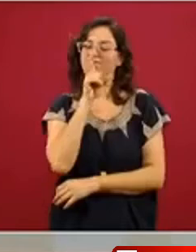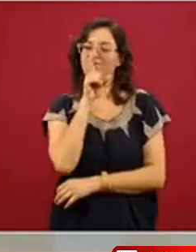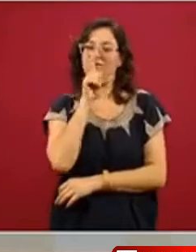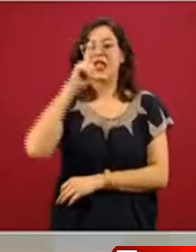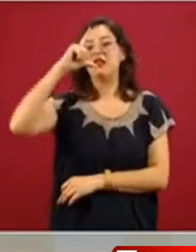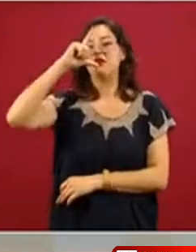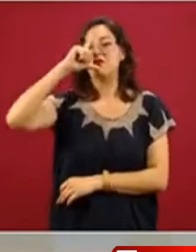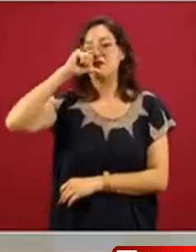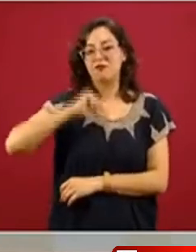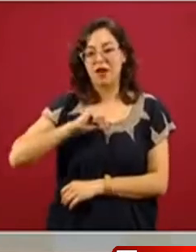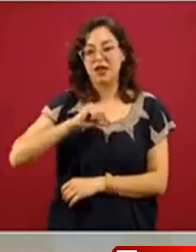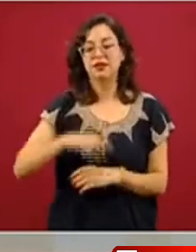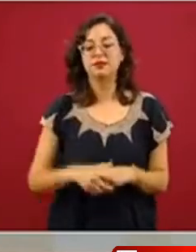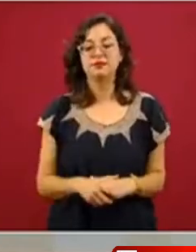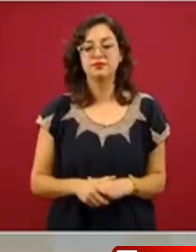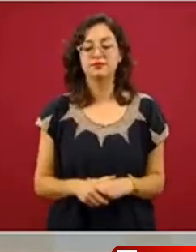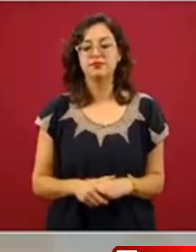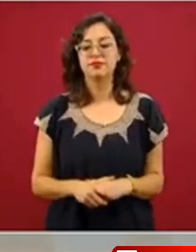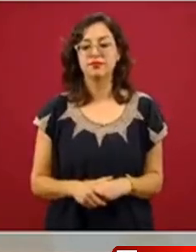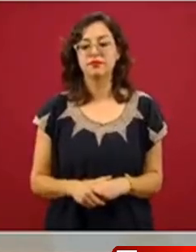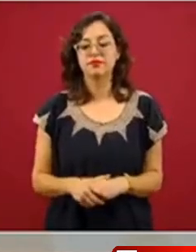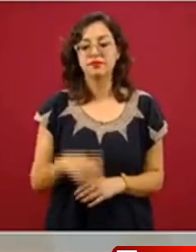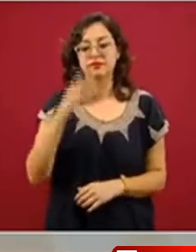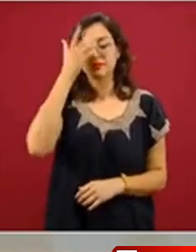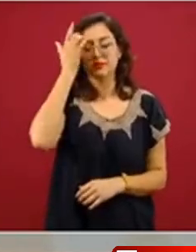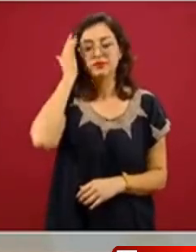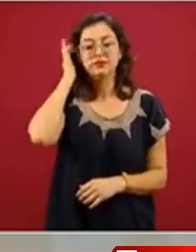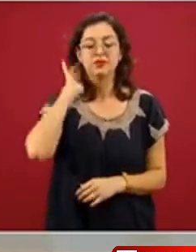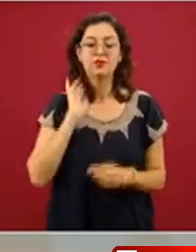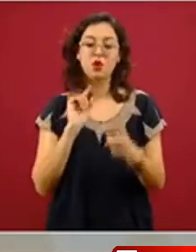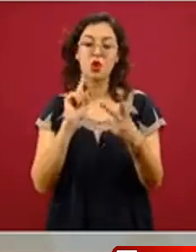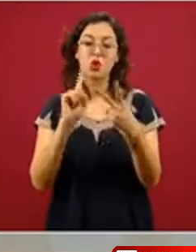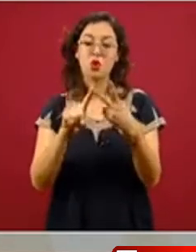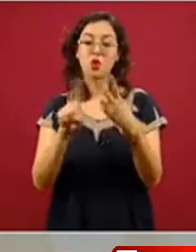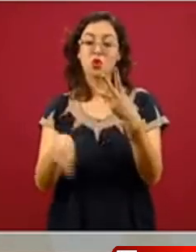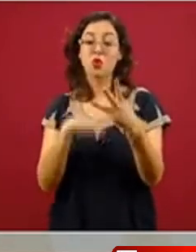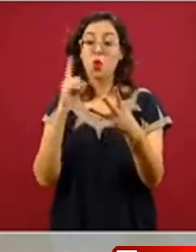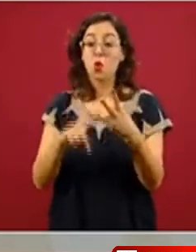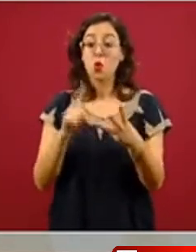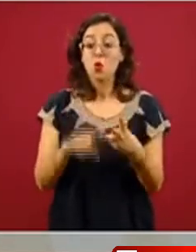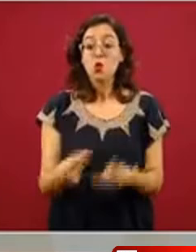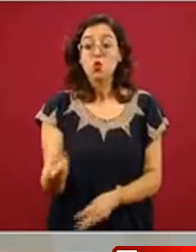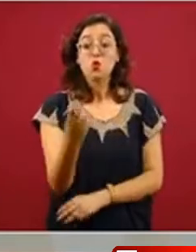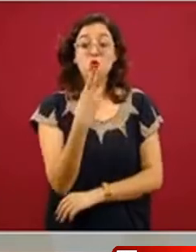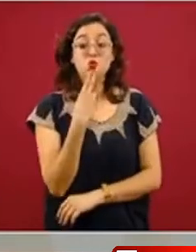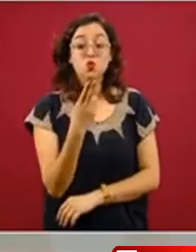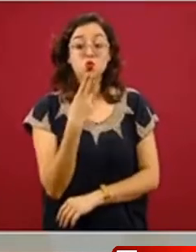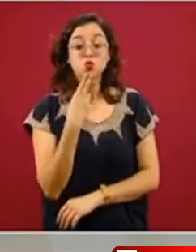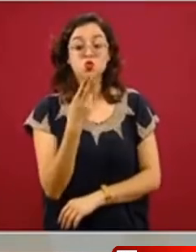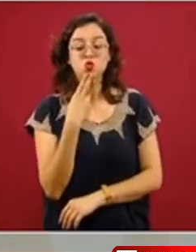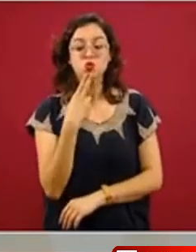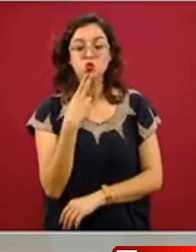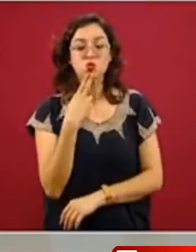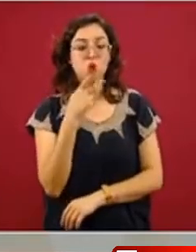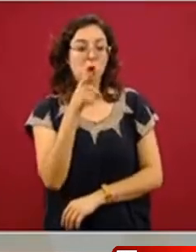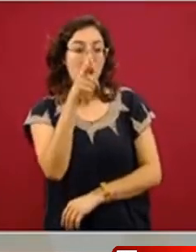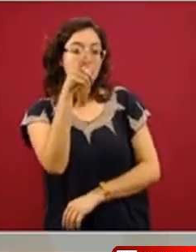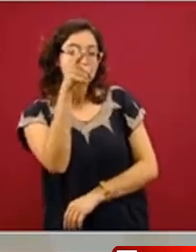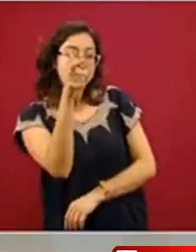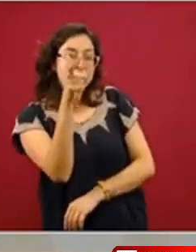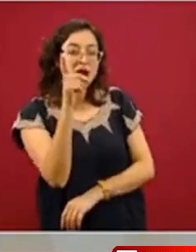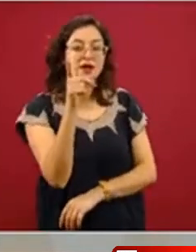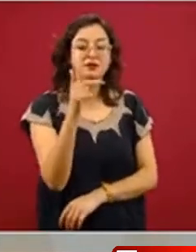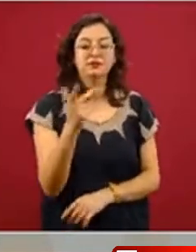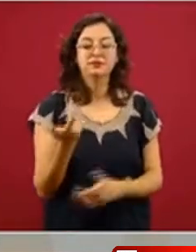adecuada. Segundo, es que la técnica de uso puede ser muy susceptible a la calidad de la